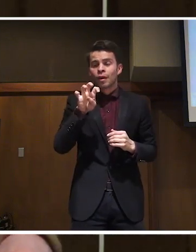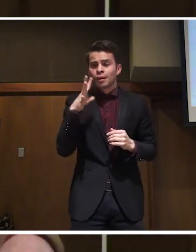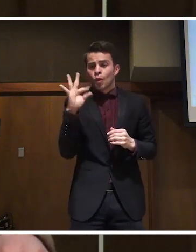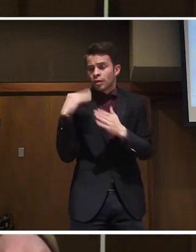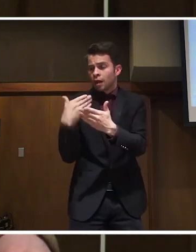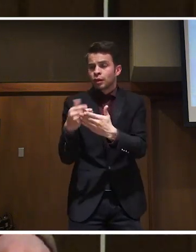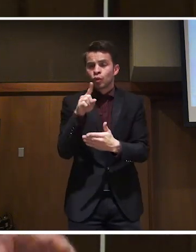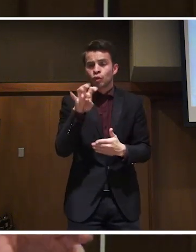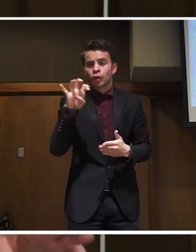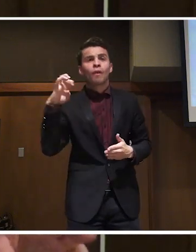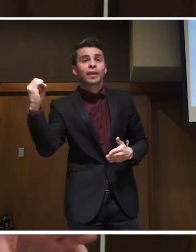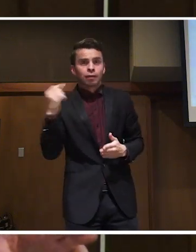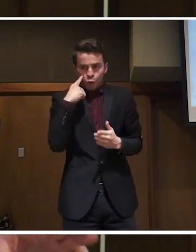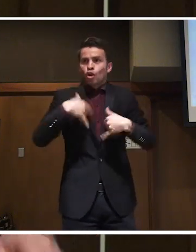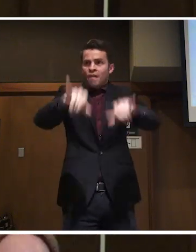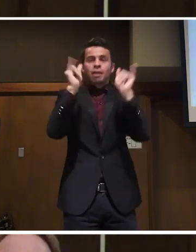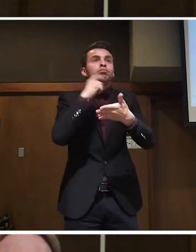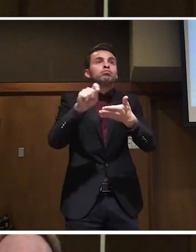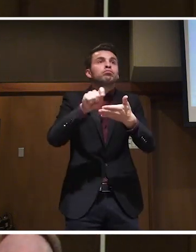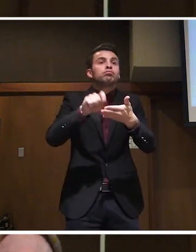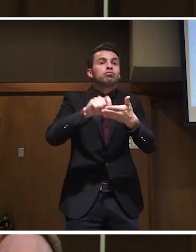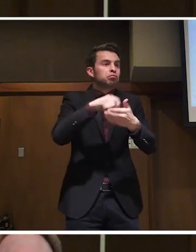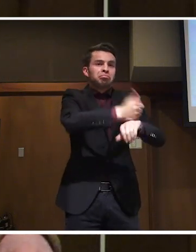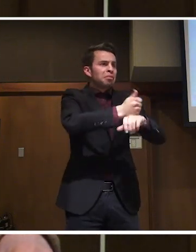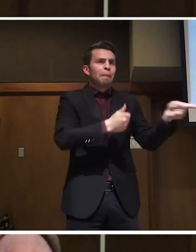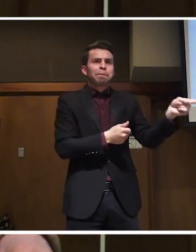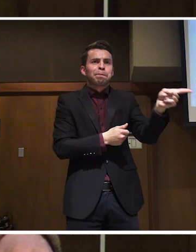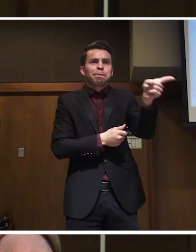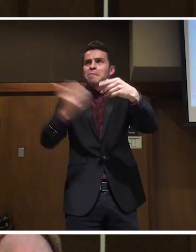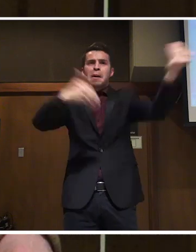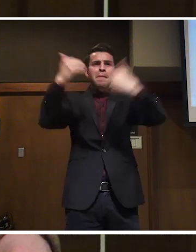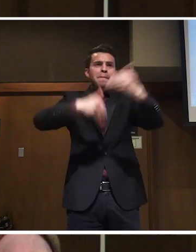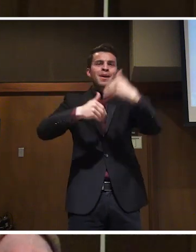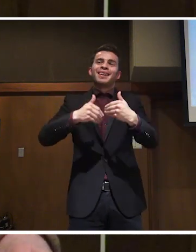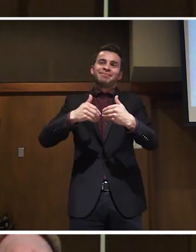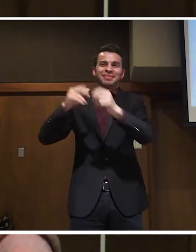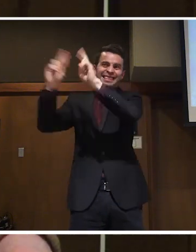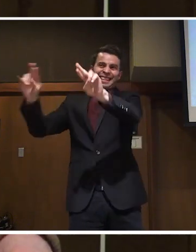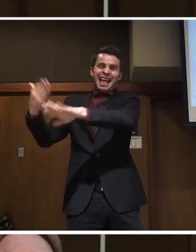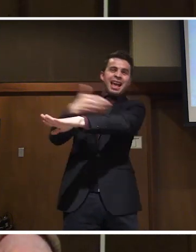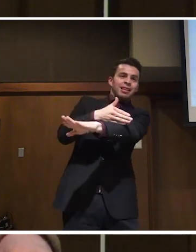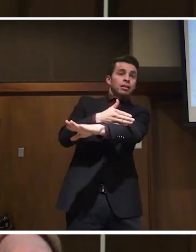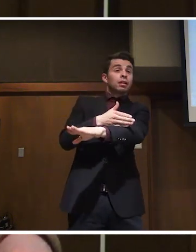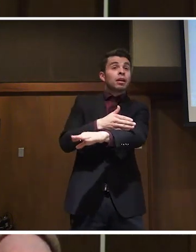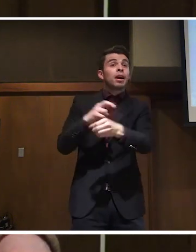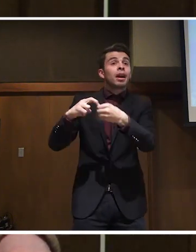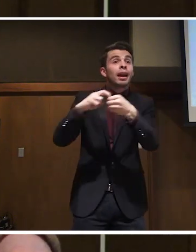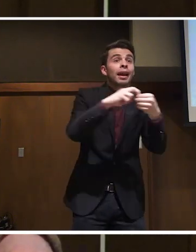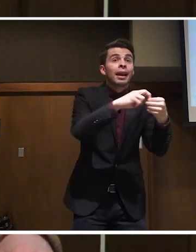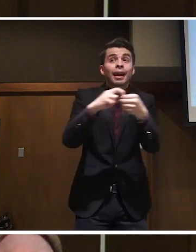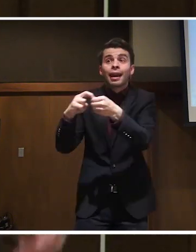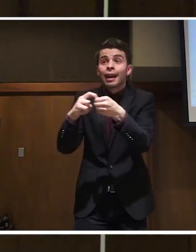mediados de los 90, de toda la ciudad. Creo que gran parte de la congestión de transporte de Bogotá eran los